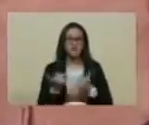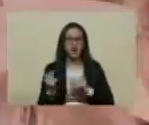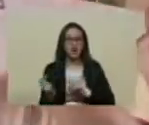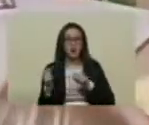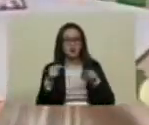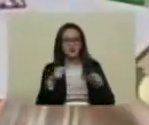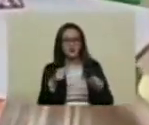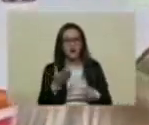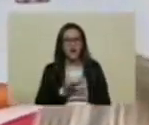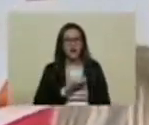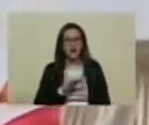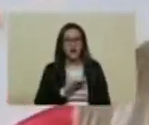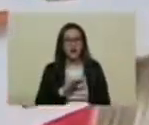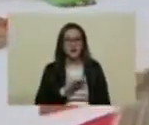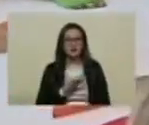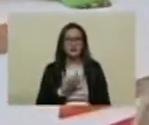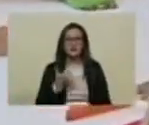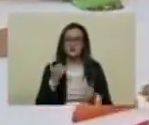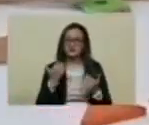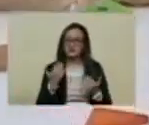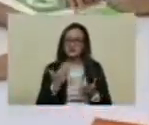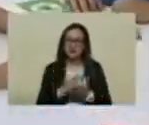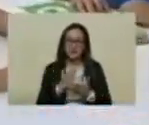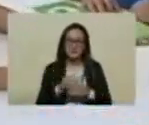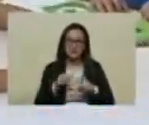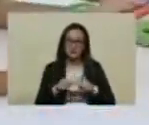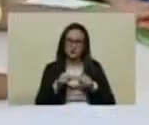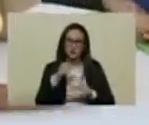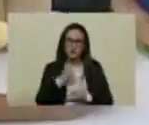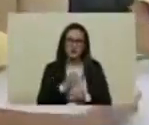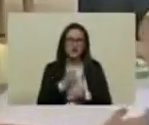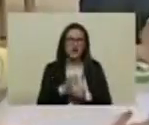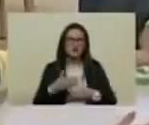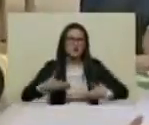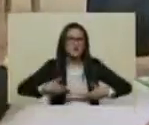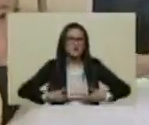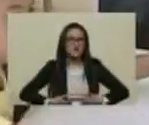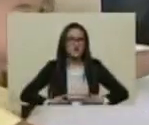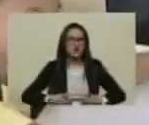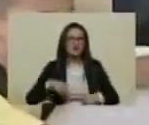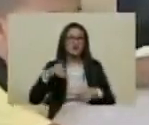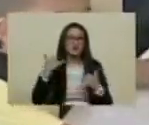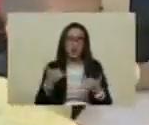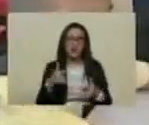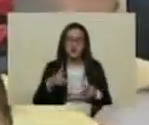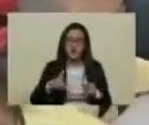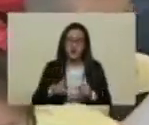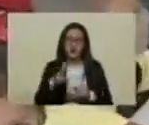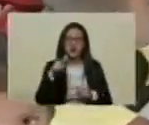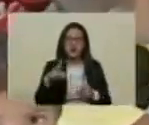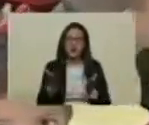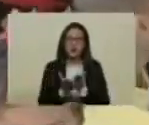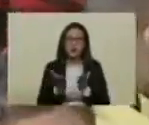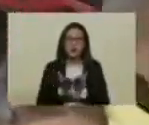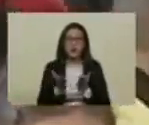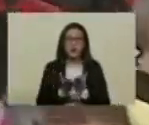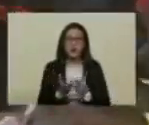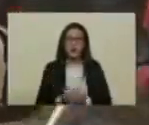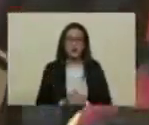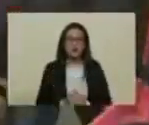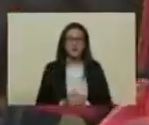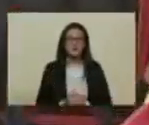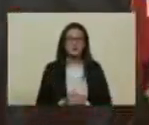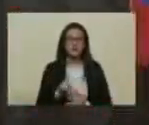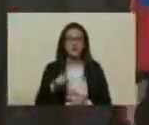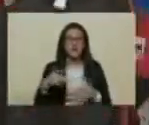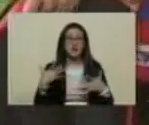compañero alcalde que ha estado con nosotros trabajando y ha hecho todo el esfuerzo para que hoy nosotros estemos inaugurando esta escuela. También